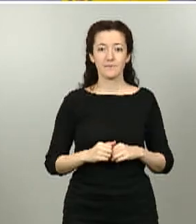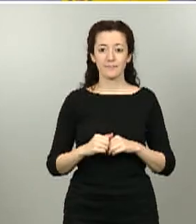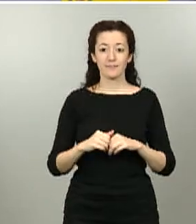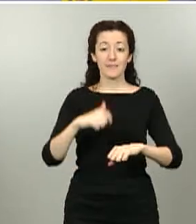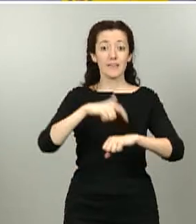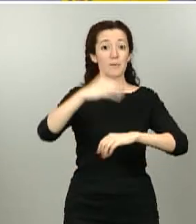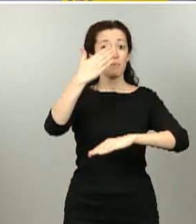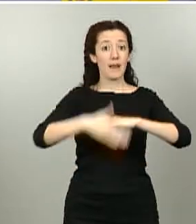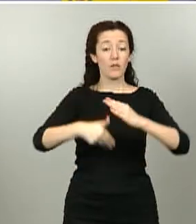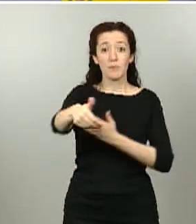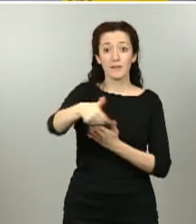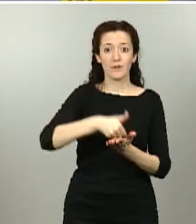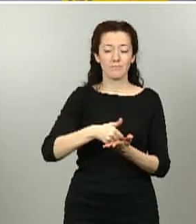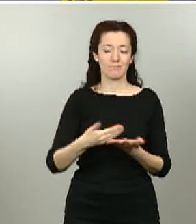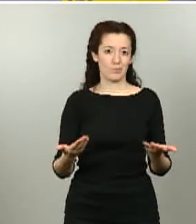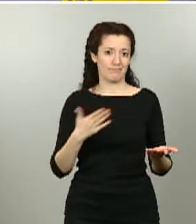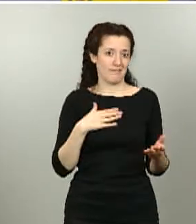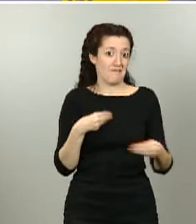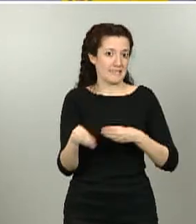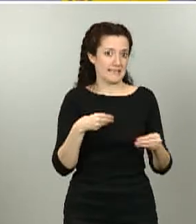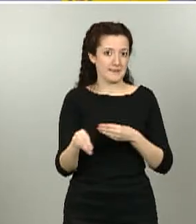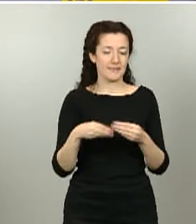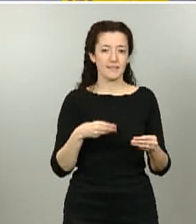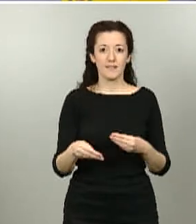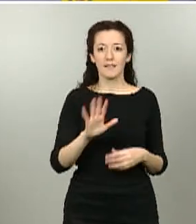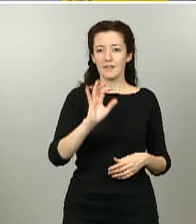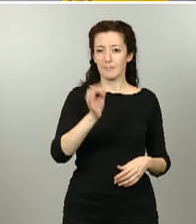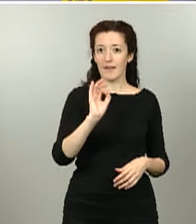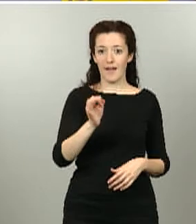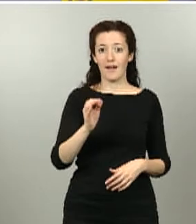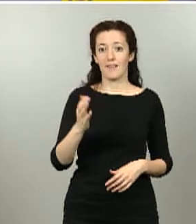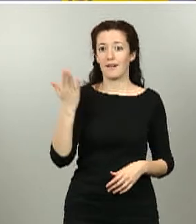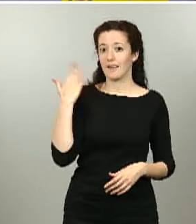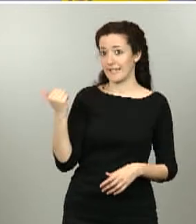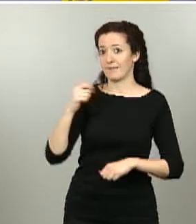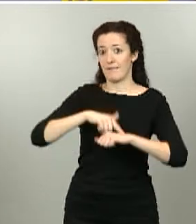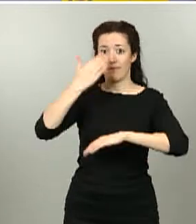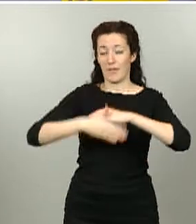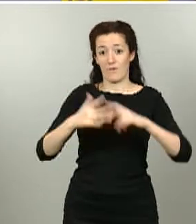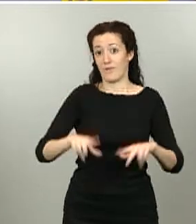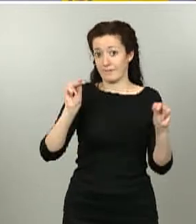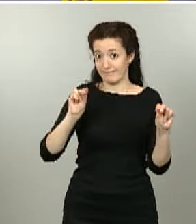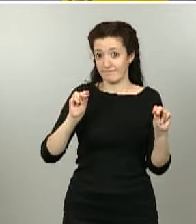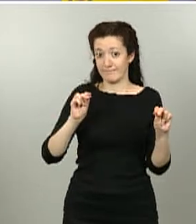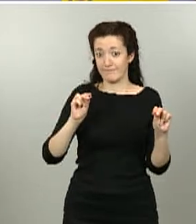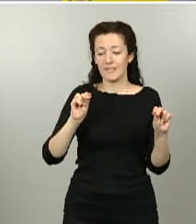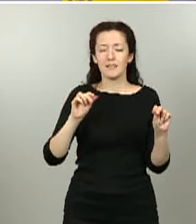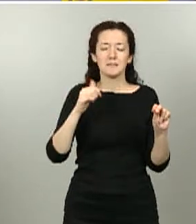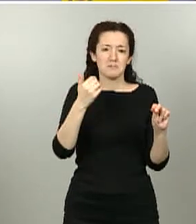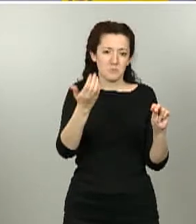unidad un poco flexibles, pero lo cierto es que el plazo se acababa ayer. Pero bueno, vamos a aceptar